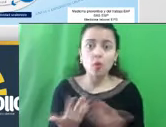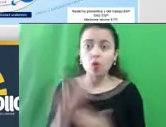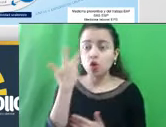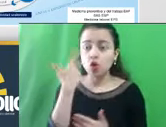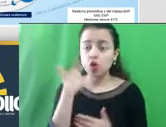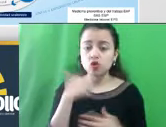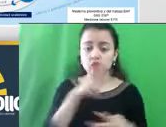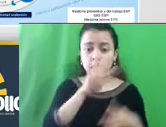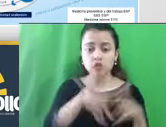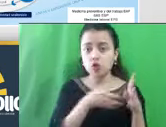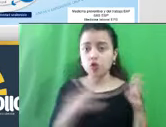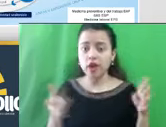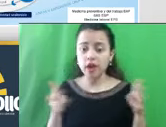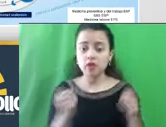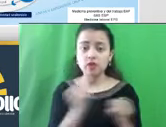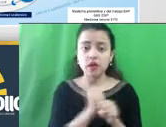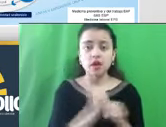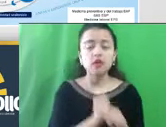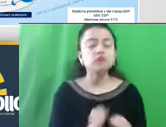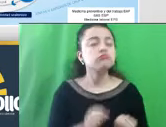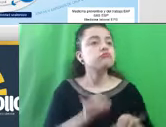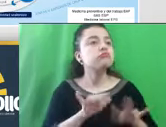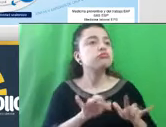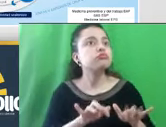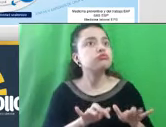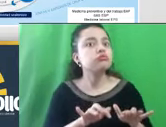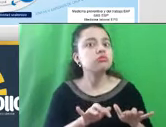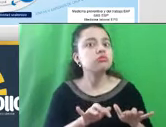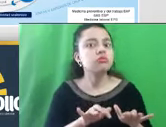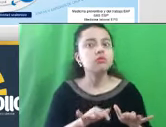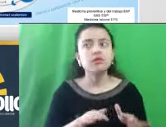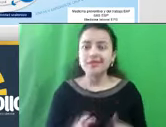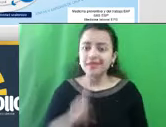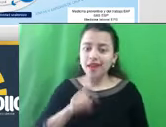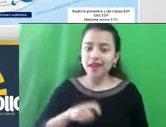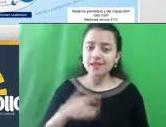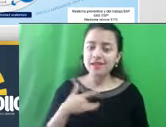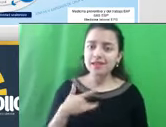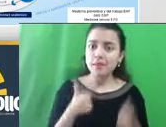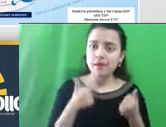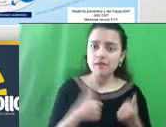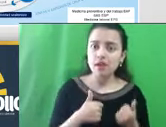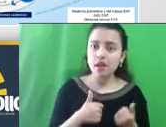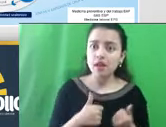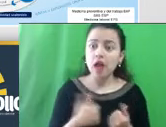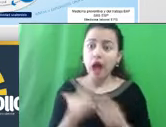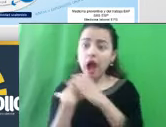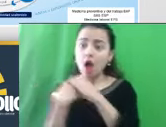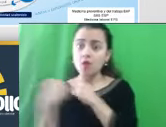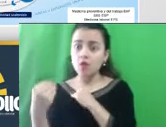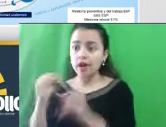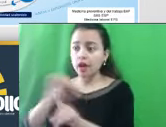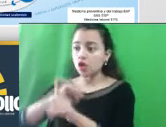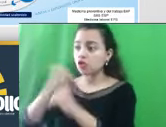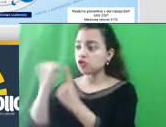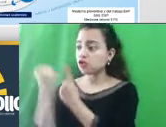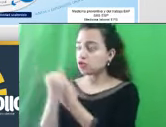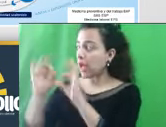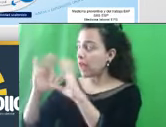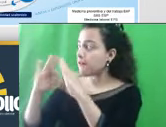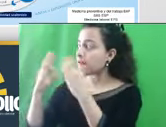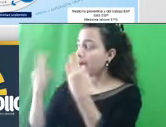como social, las condiciones de trabajo, todo el apoyo de nuestras instituciones